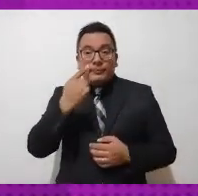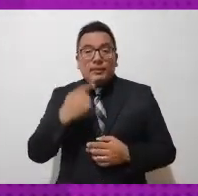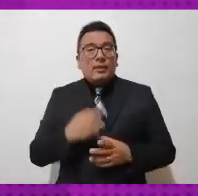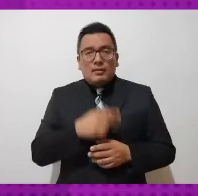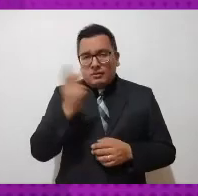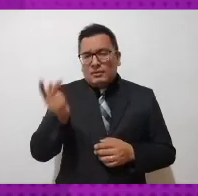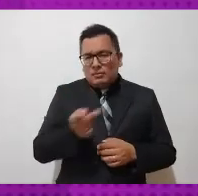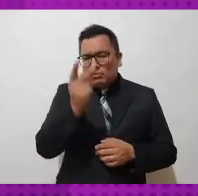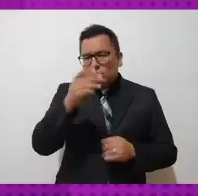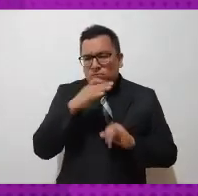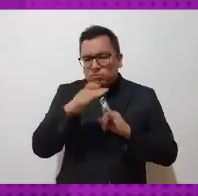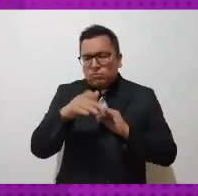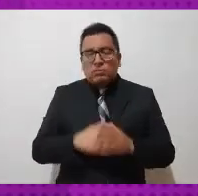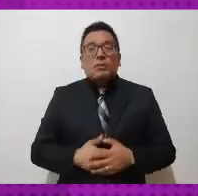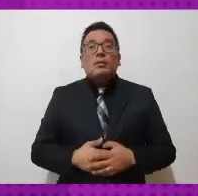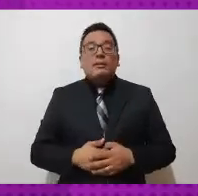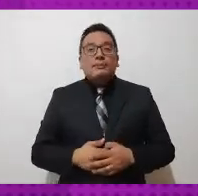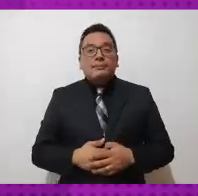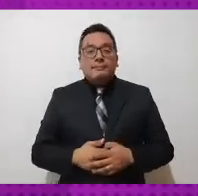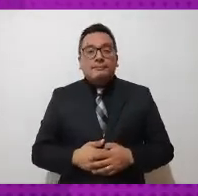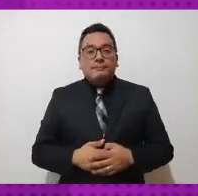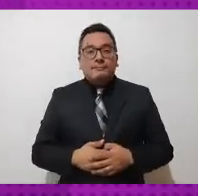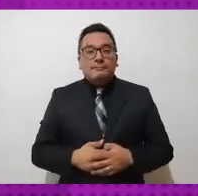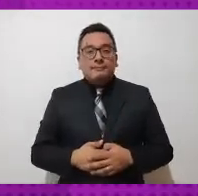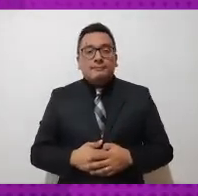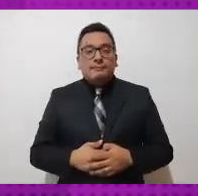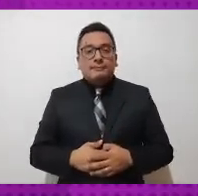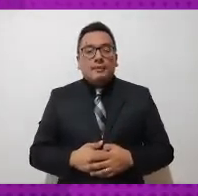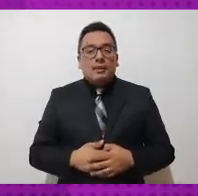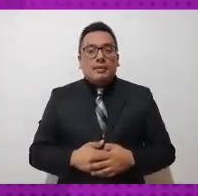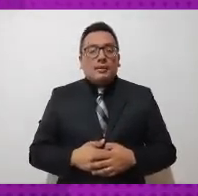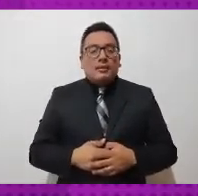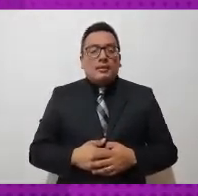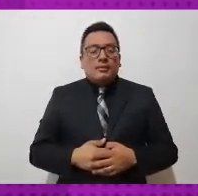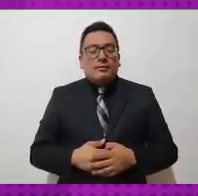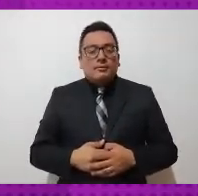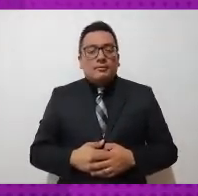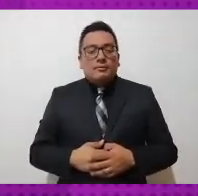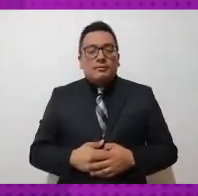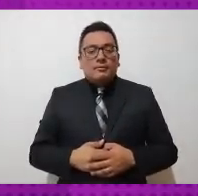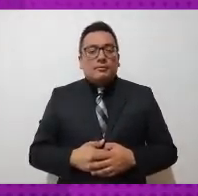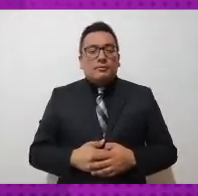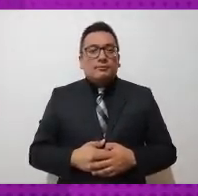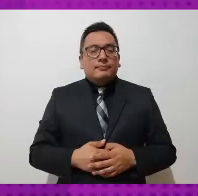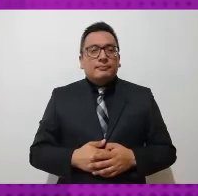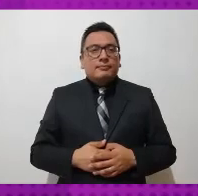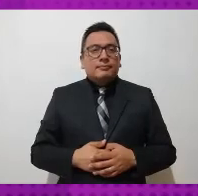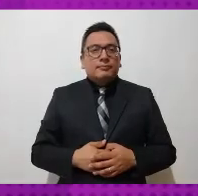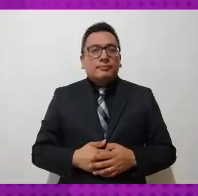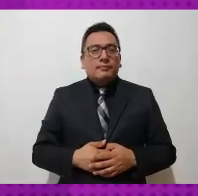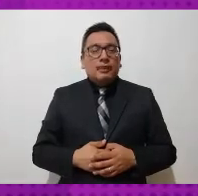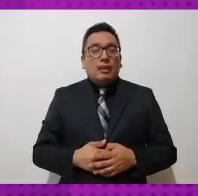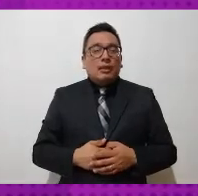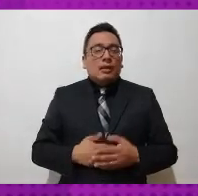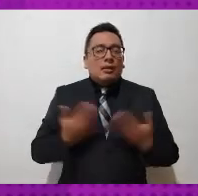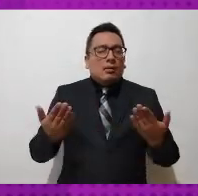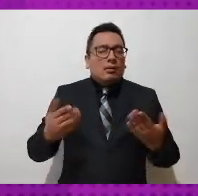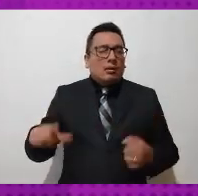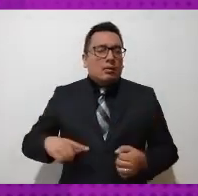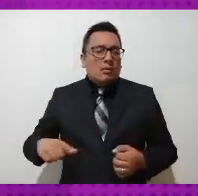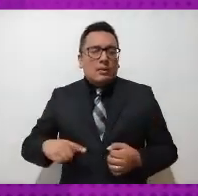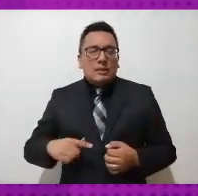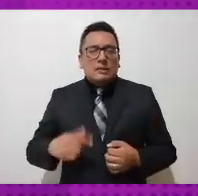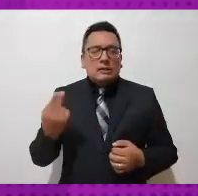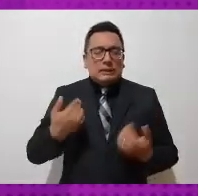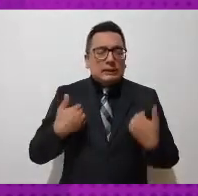una última pregunta. La pregunta sería: ¿el Estado debe asumir que las mujeres constituyen